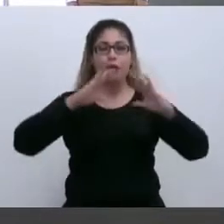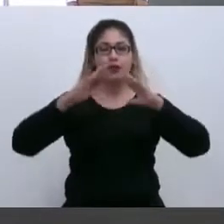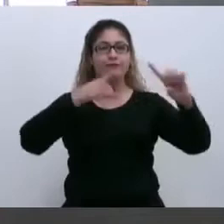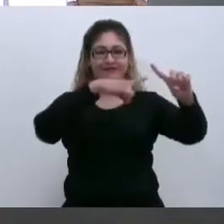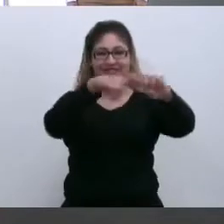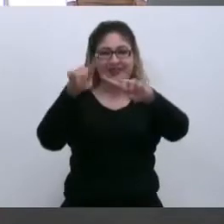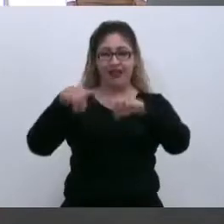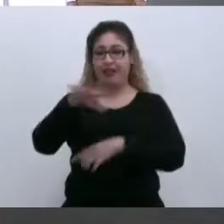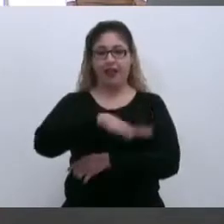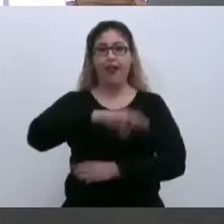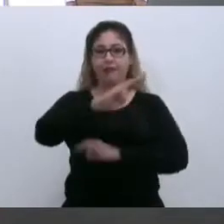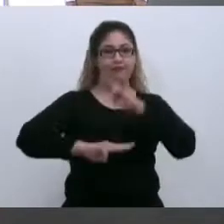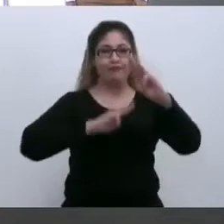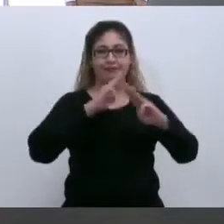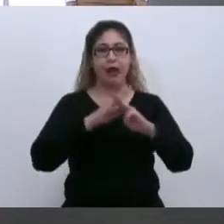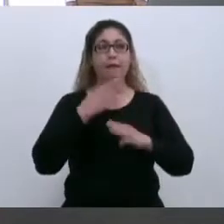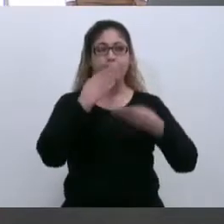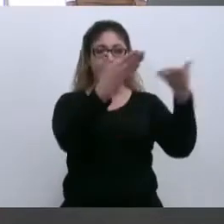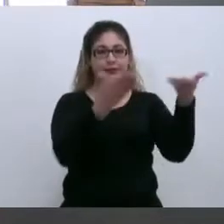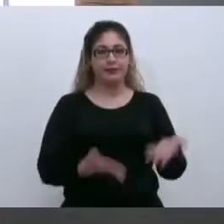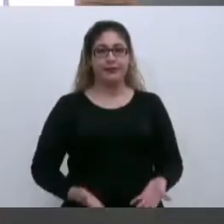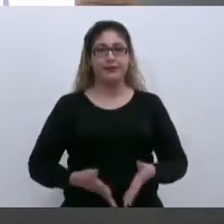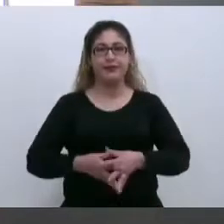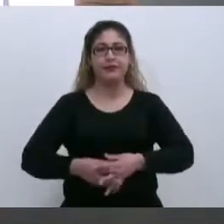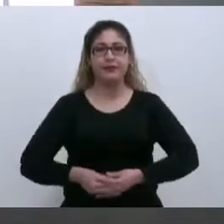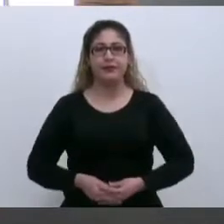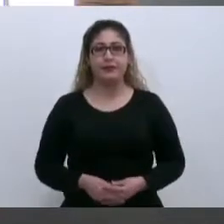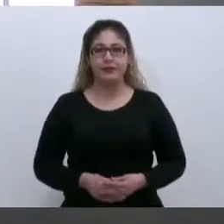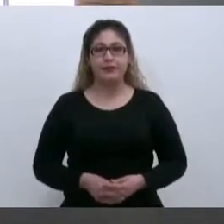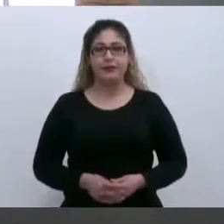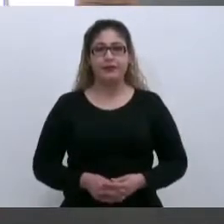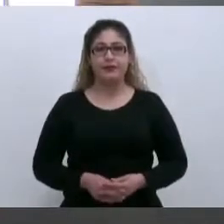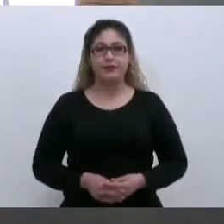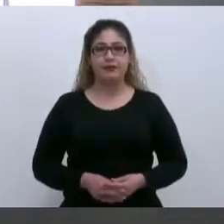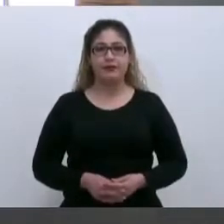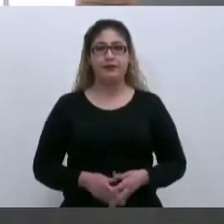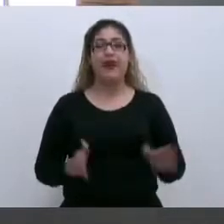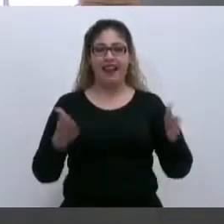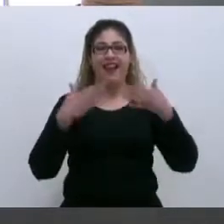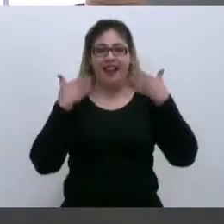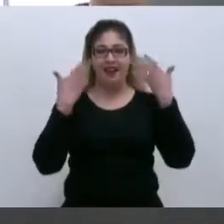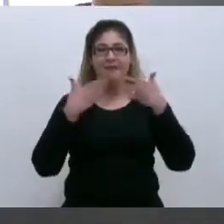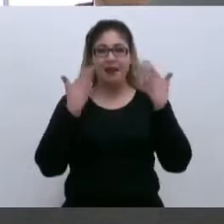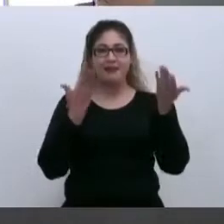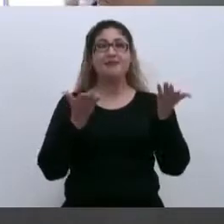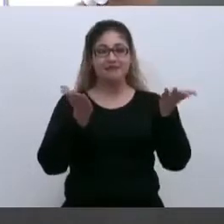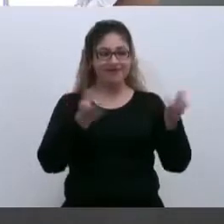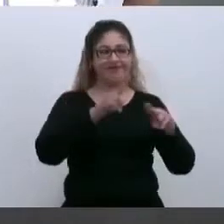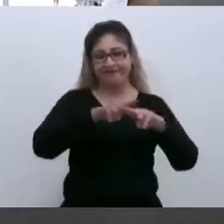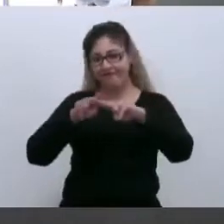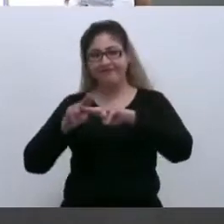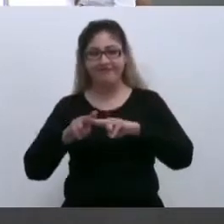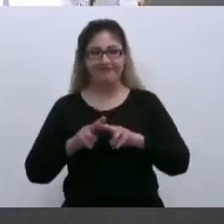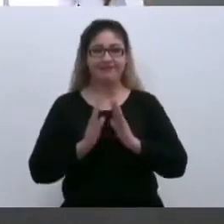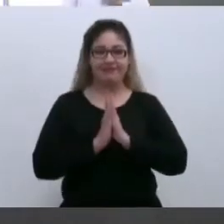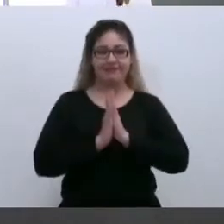todos ustedes sean bienvenidos. Sean tan amables de ocupar sus lugares.